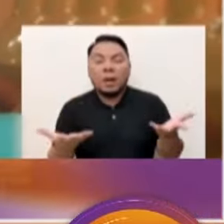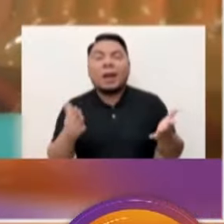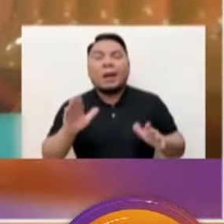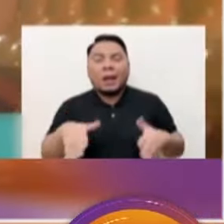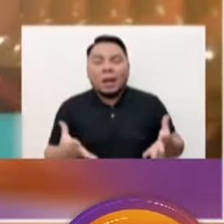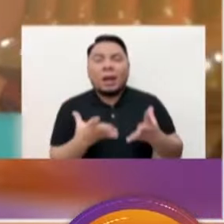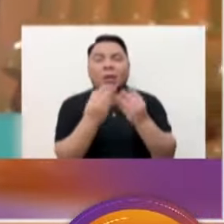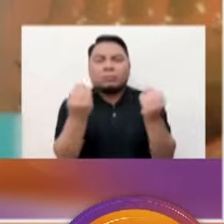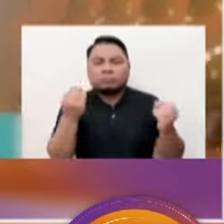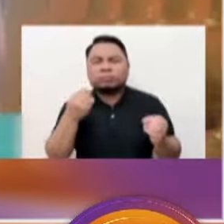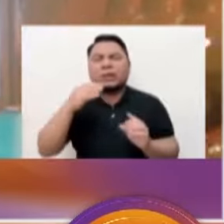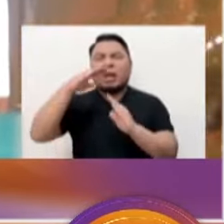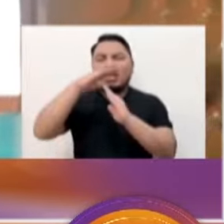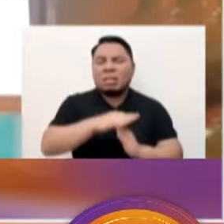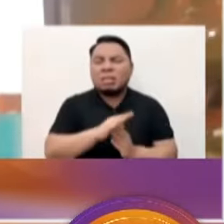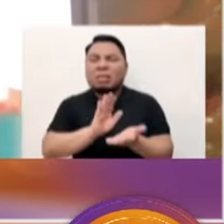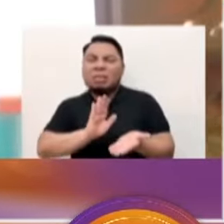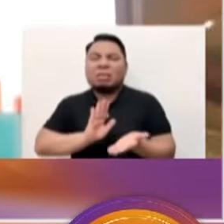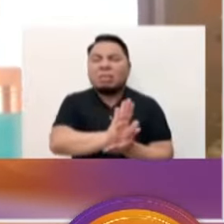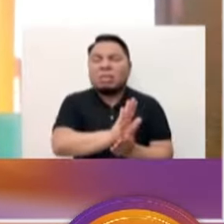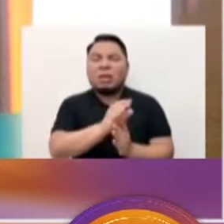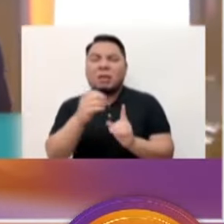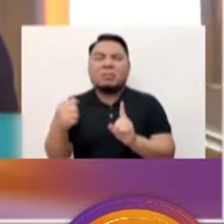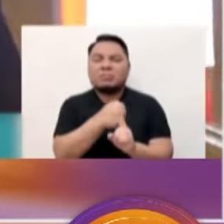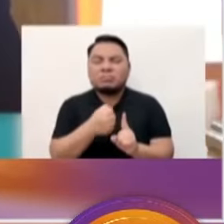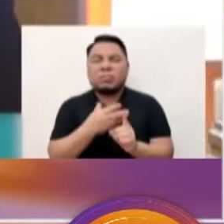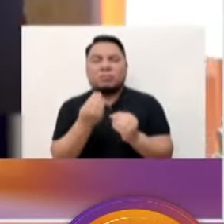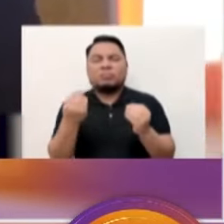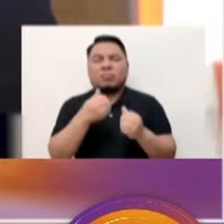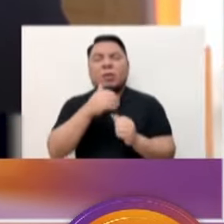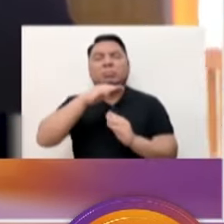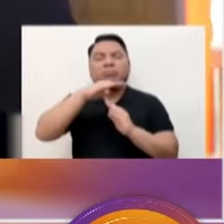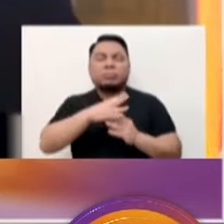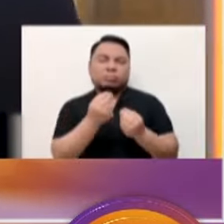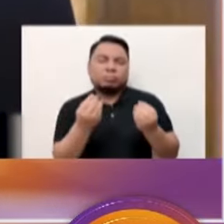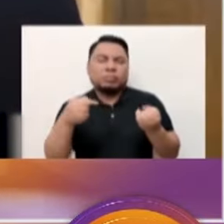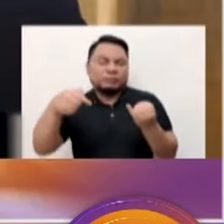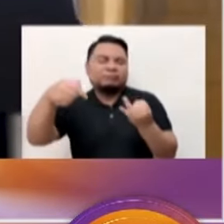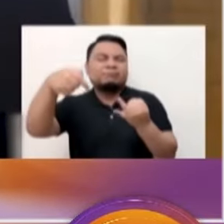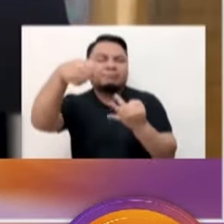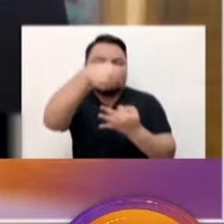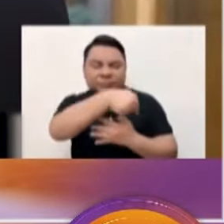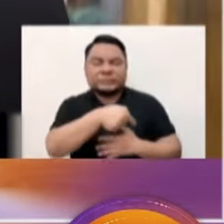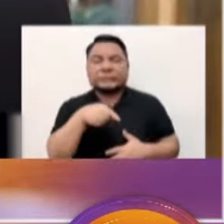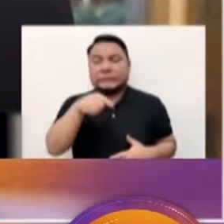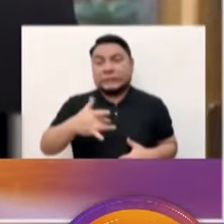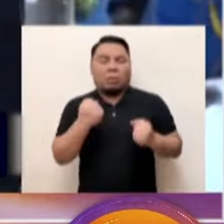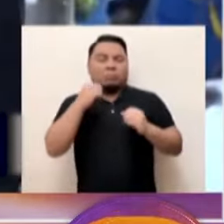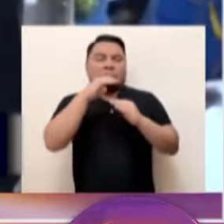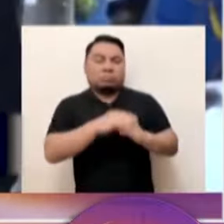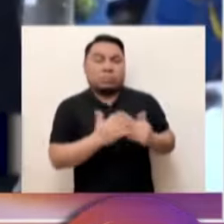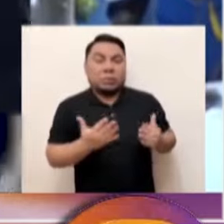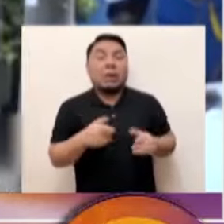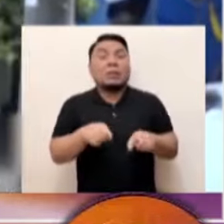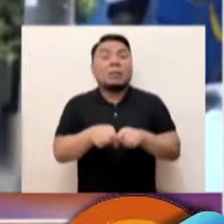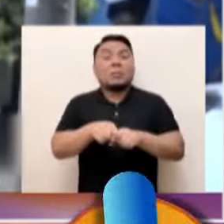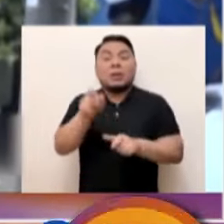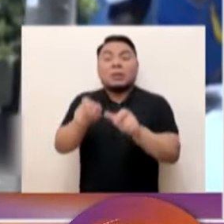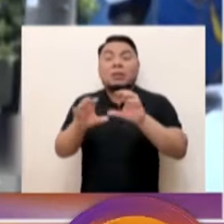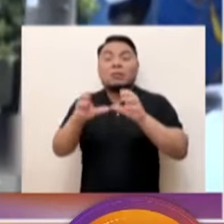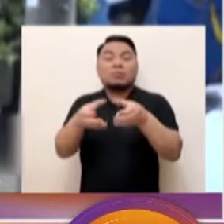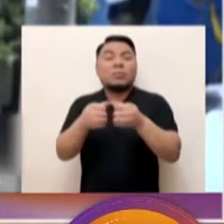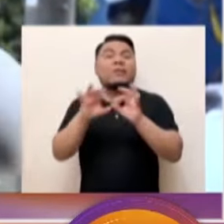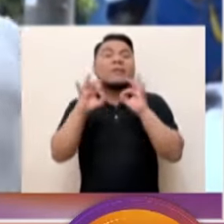de alimentos. Se requiere de manera inmediata. Así es, doctor. En verdad, qué importante toda la información que nos ha brindado esta mañana y esperemos que